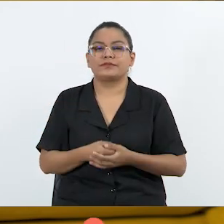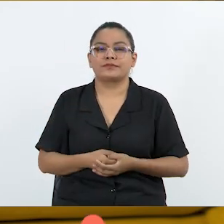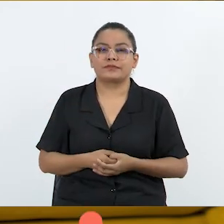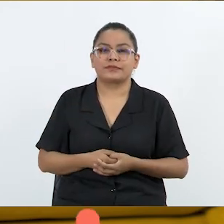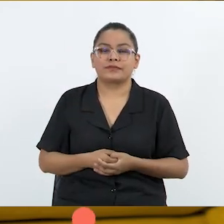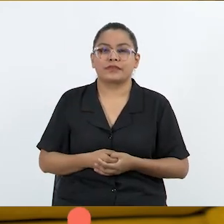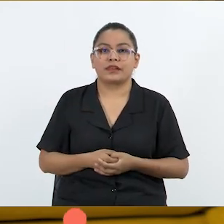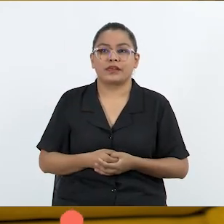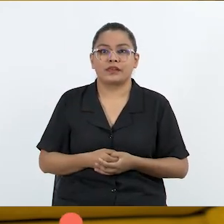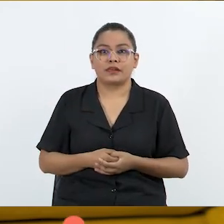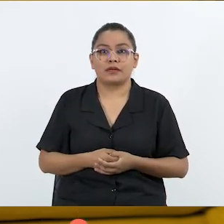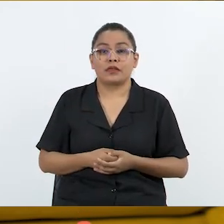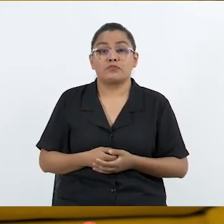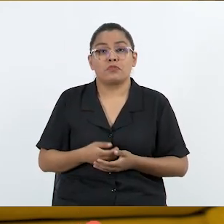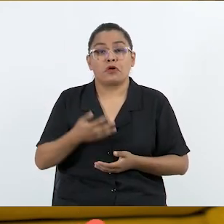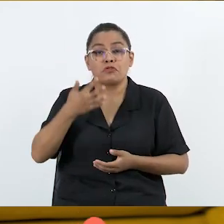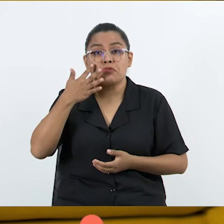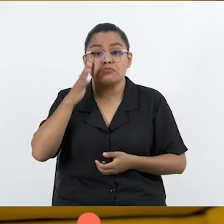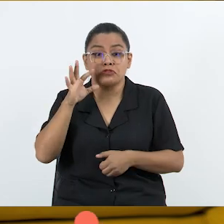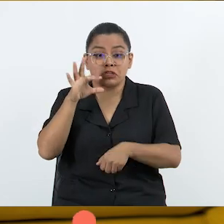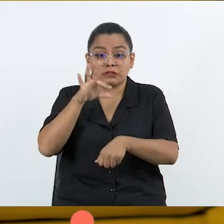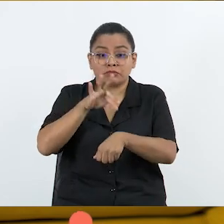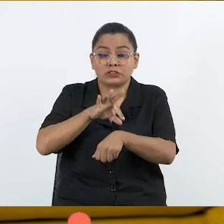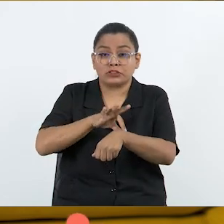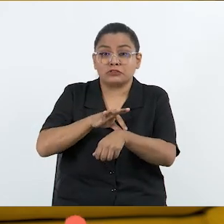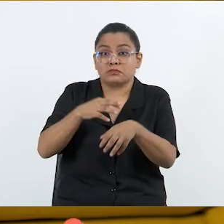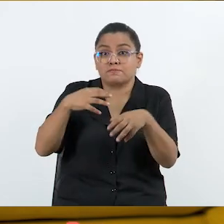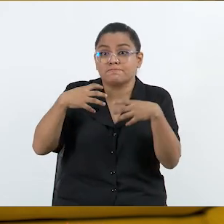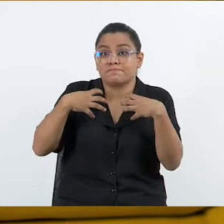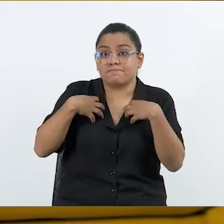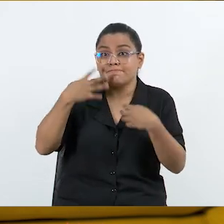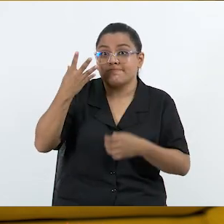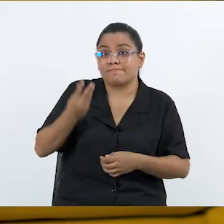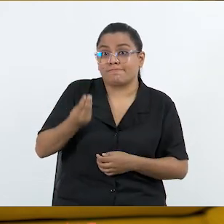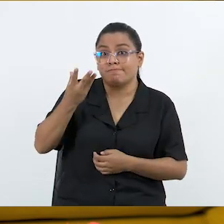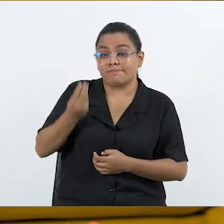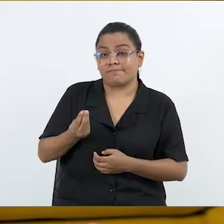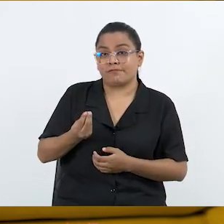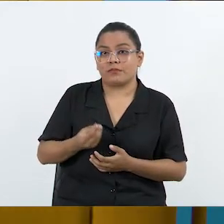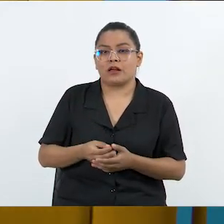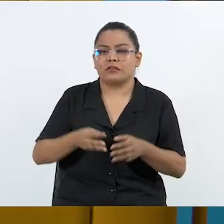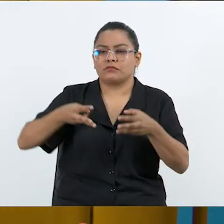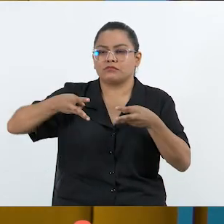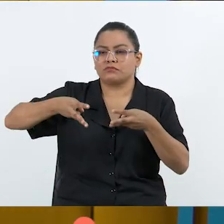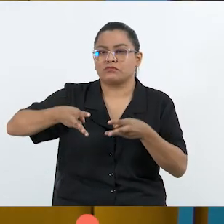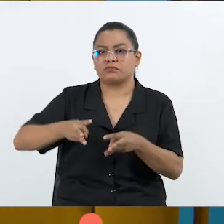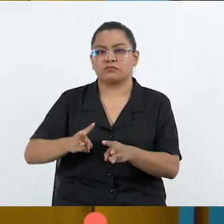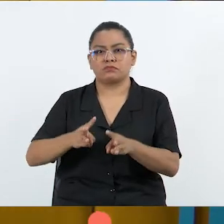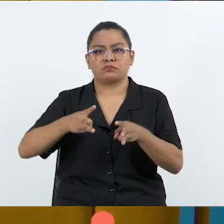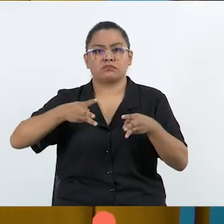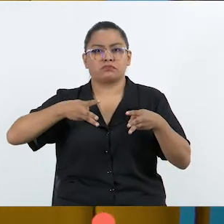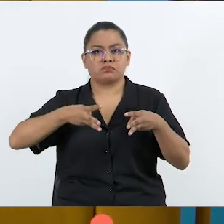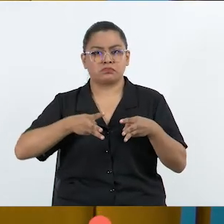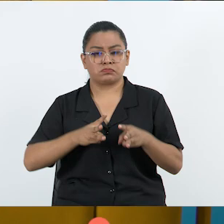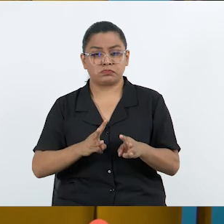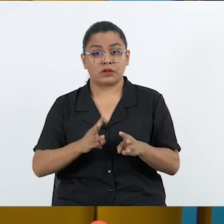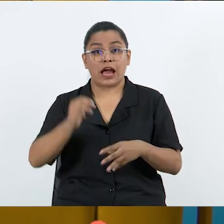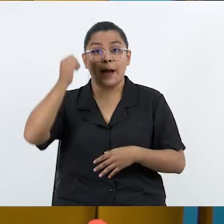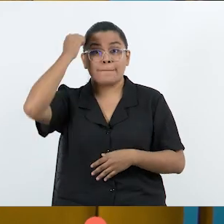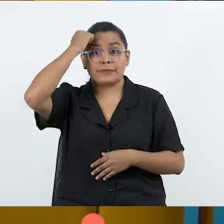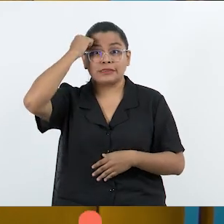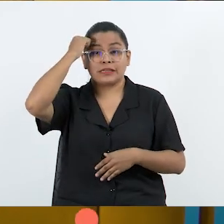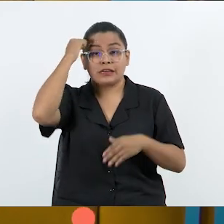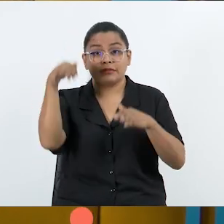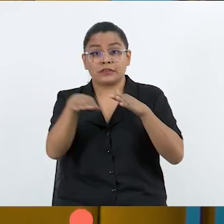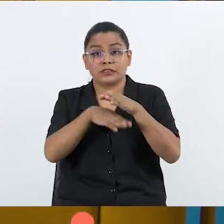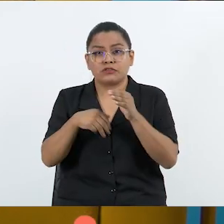de problemas a partir de las experiencias de la vida real. La metodología del